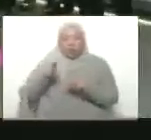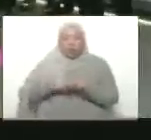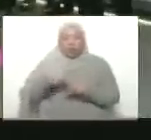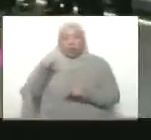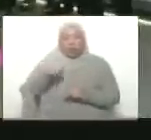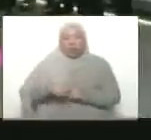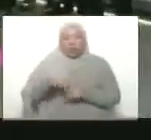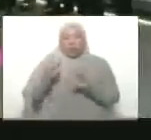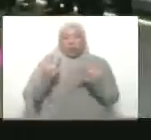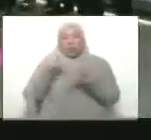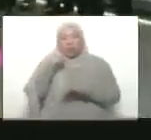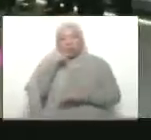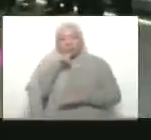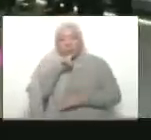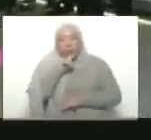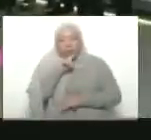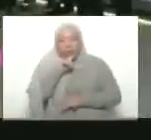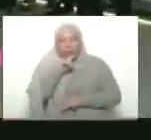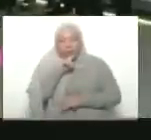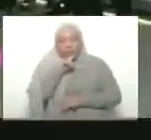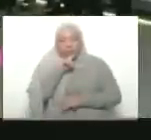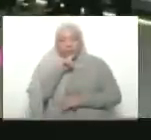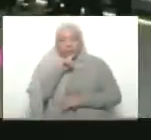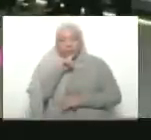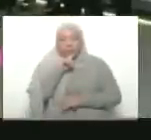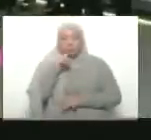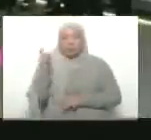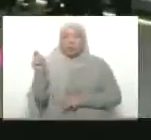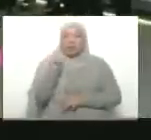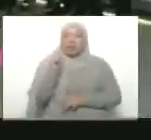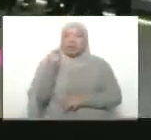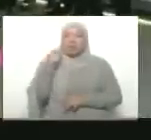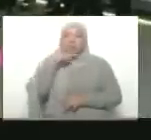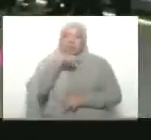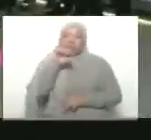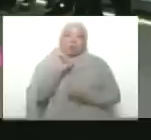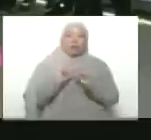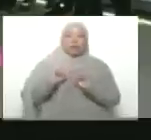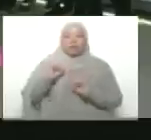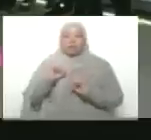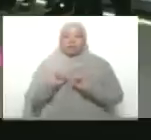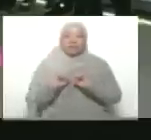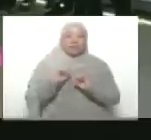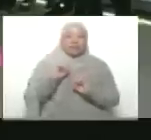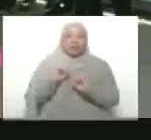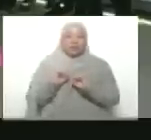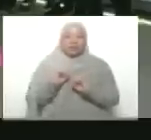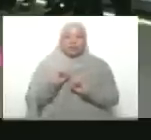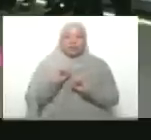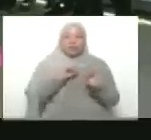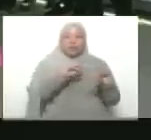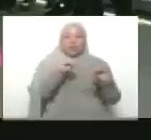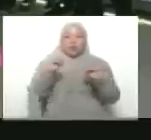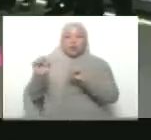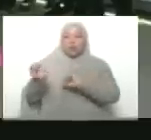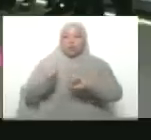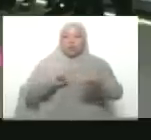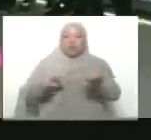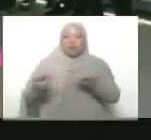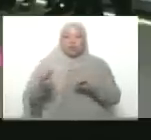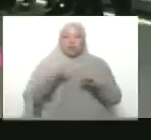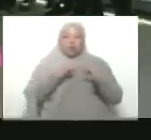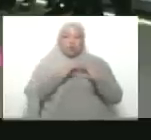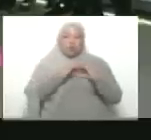hoy 9 de octubre en el mes de la salsa anuncio el movimiento